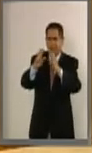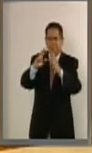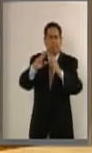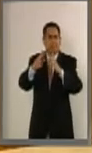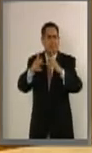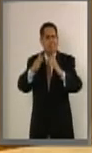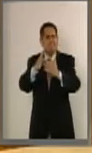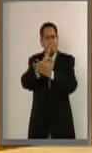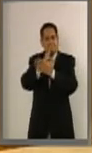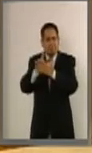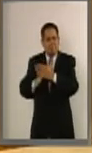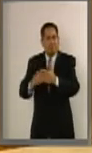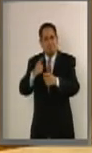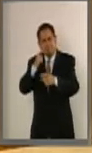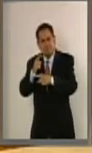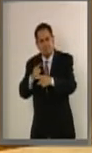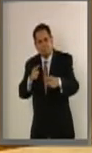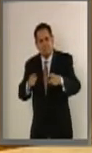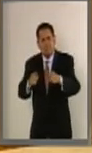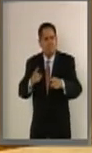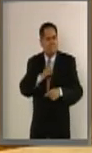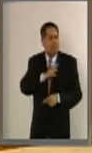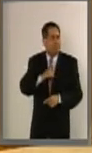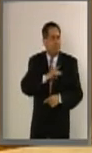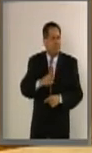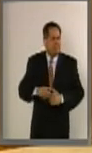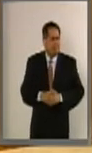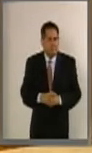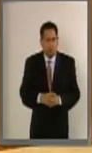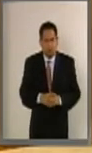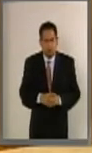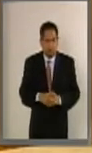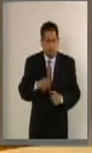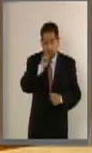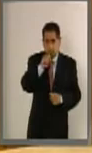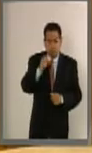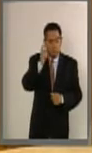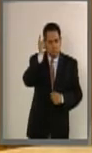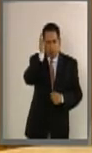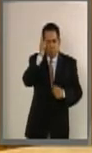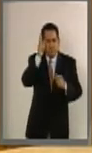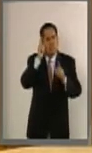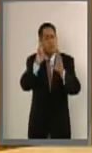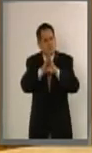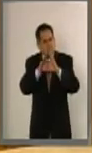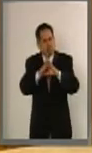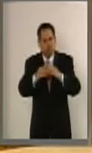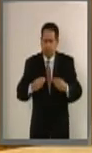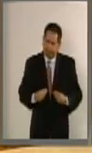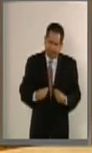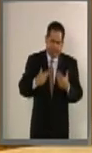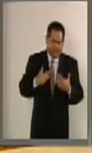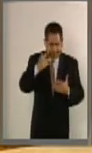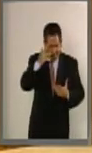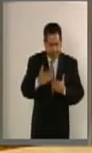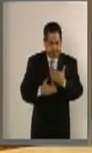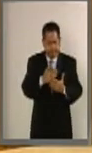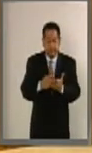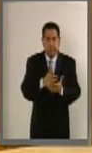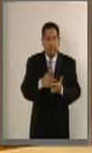dañados, tensión y temor. Pero también hay esperanza, ánimo para empezar de